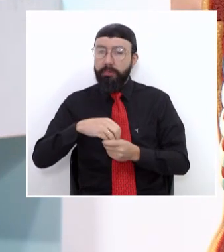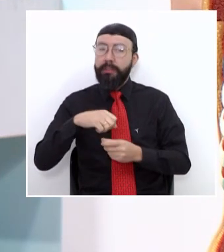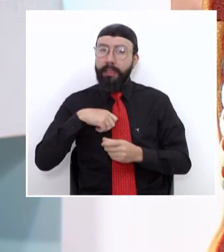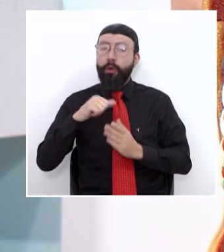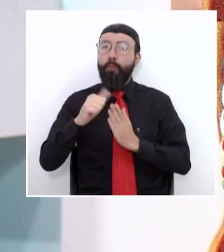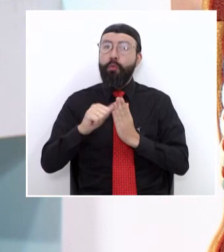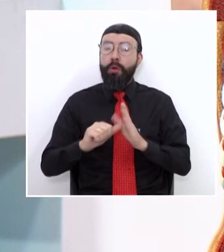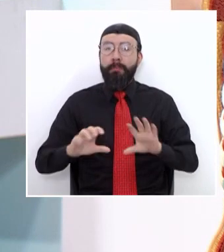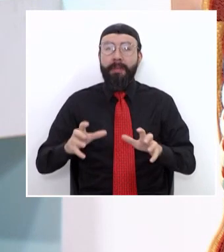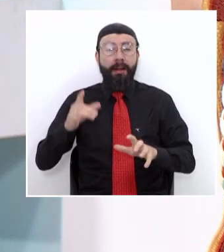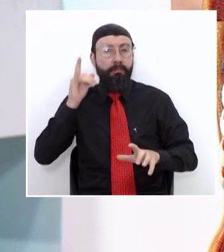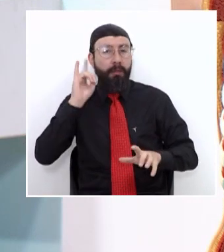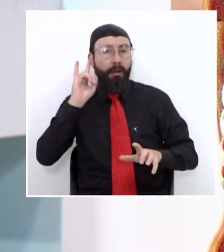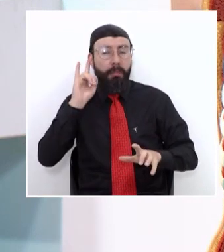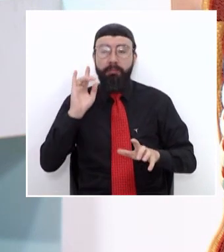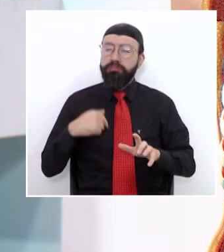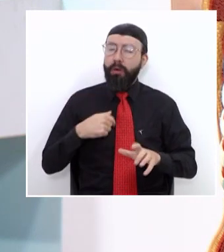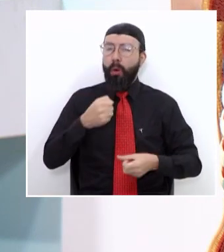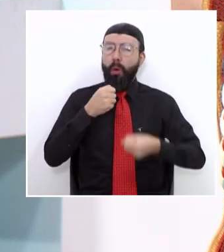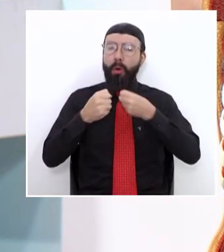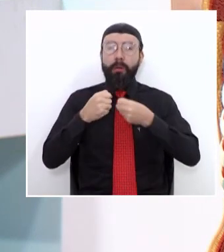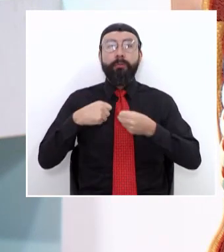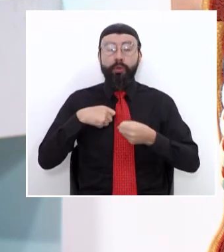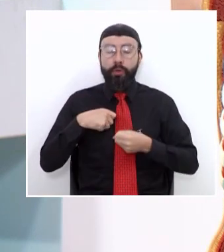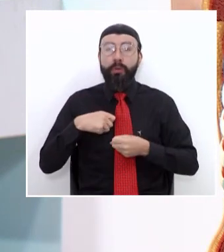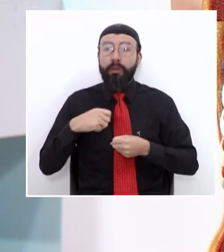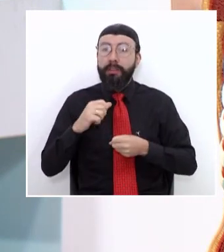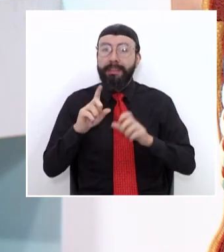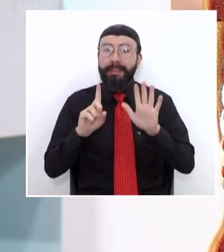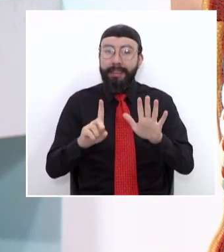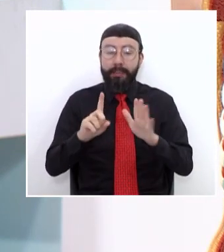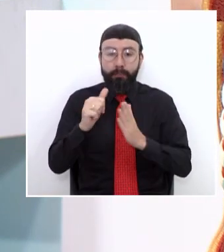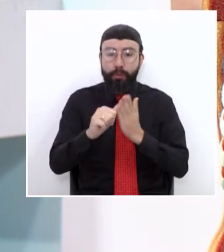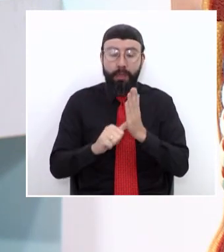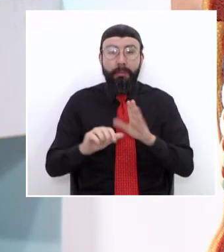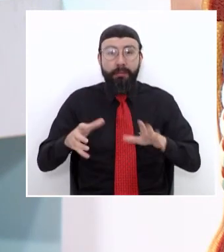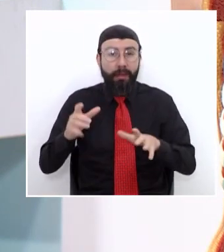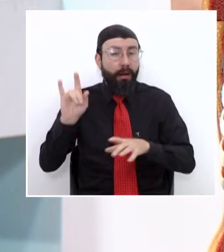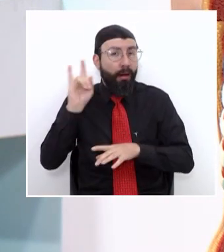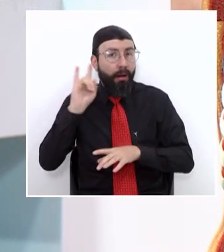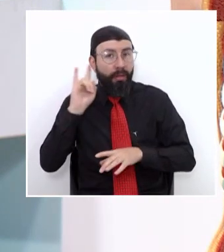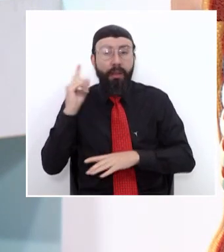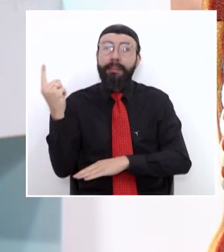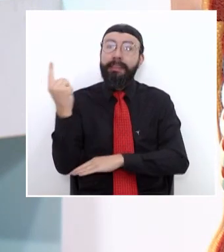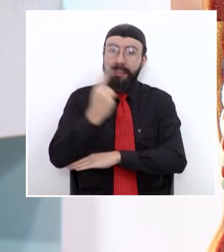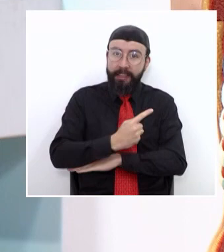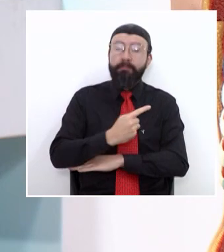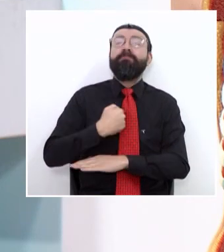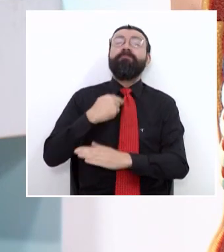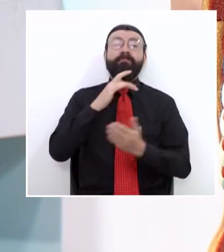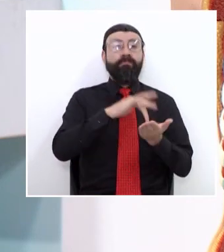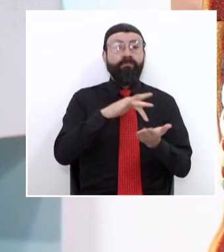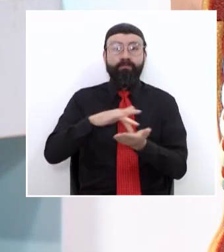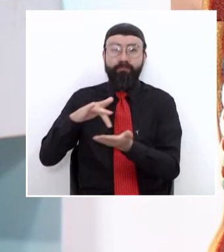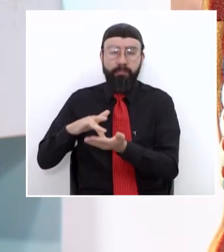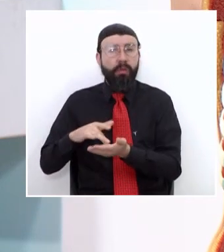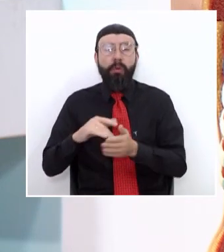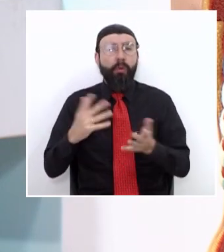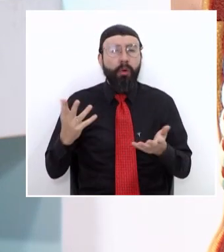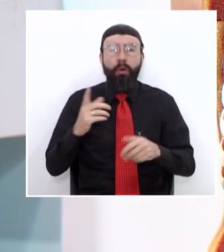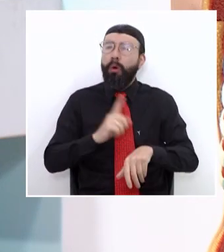radiales. Yo hago 6 programas de radio al día. Generalmente esos programas se hacen en horarios de